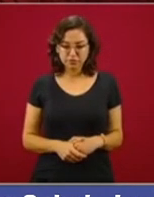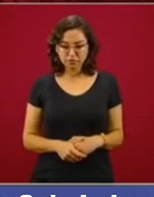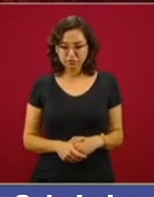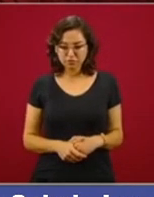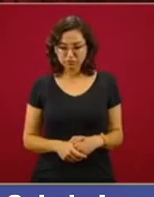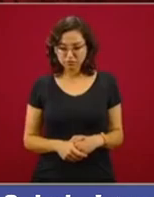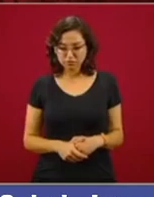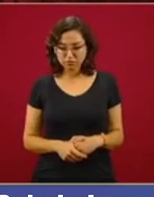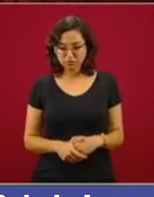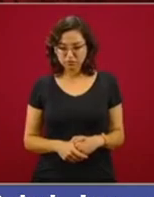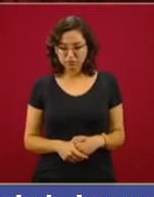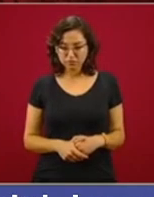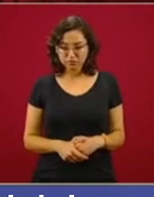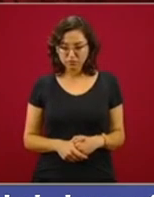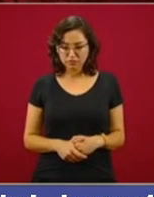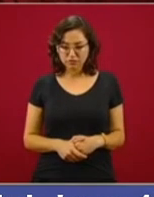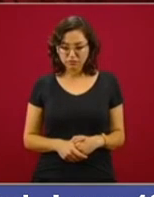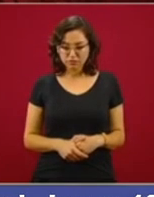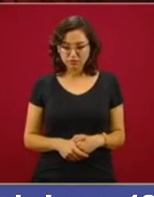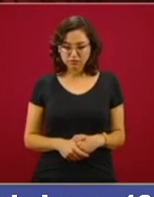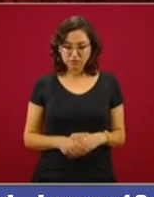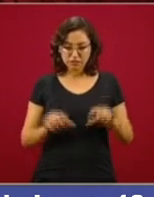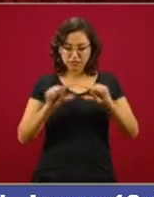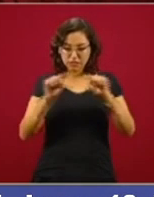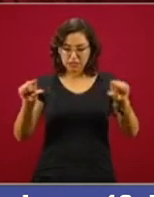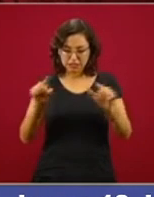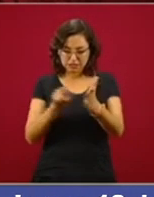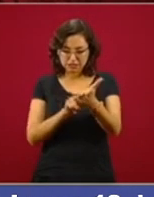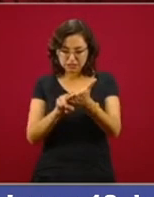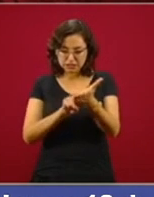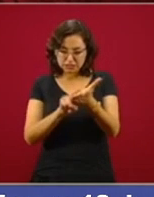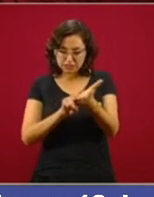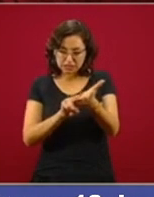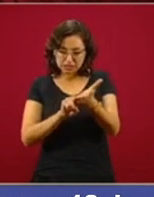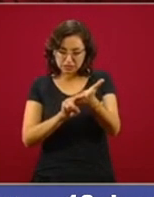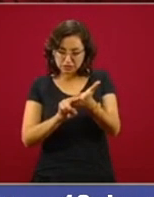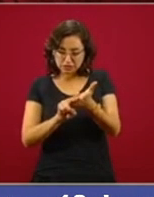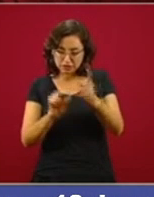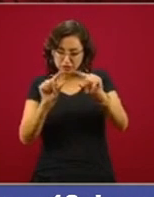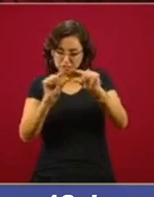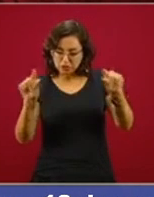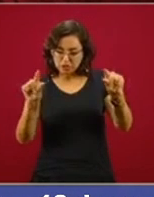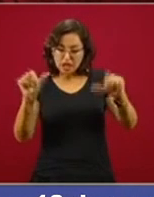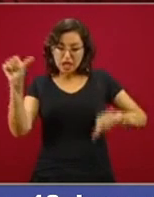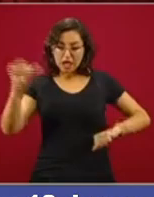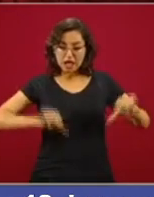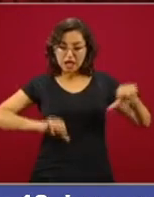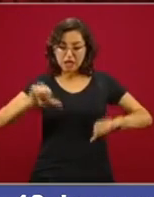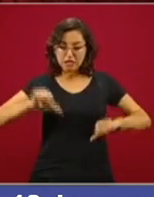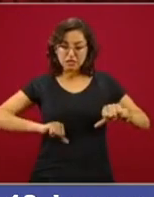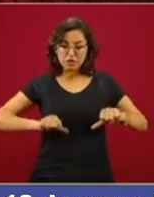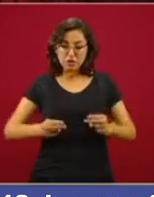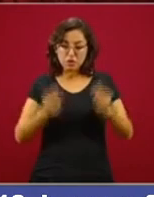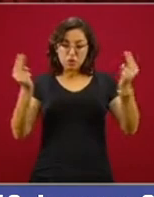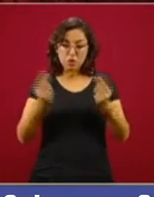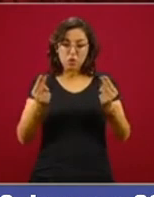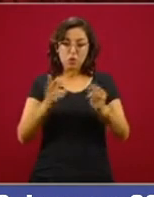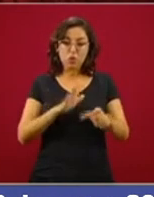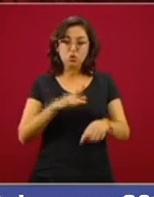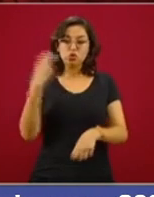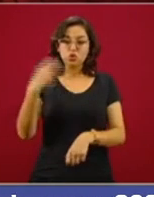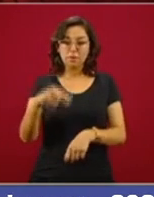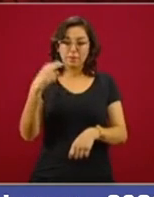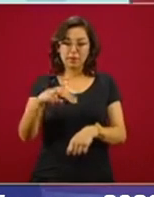que está aquí, dice actividad esencial, ¿no? Y aquí dice el nombre de la empresa,